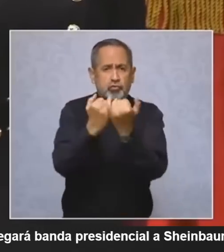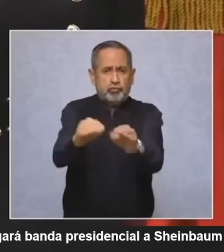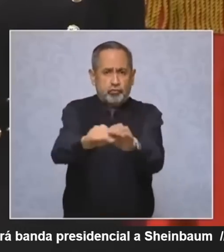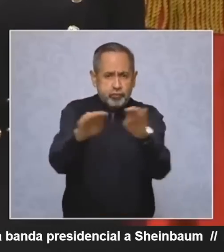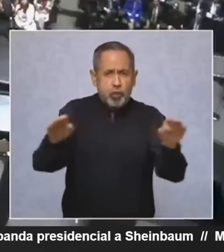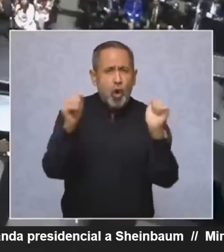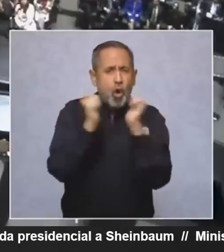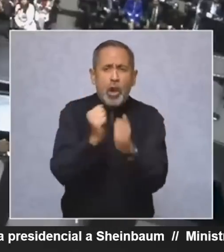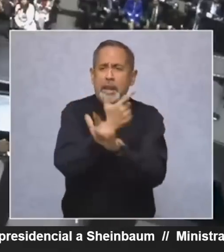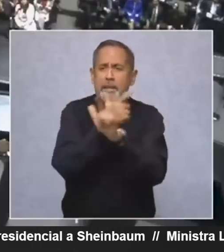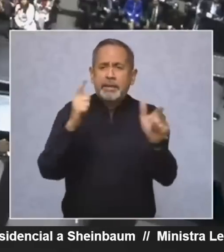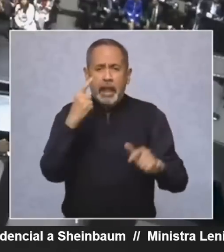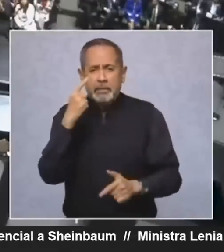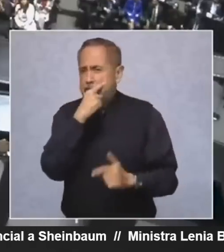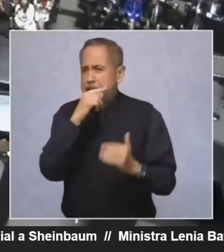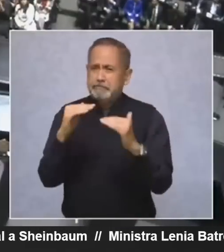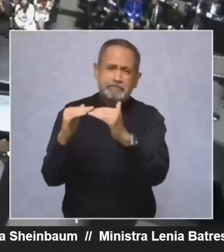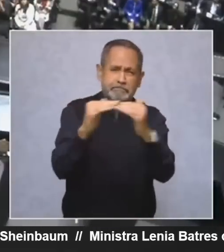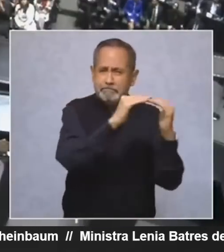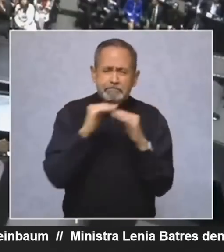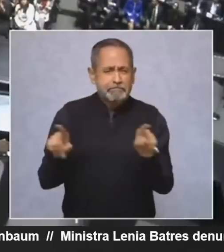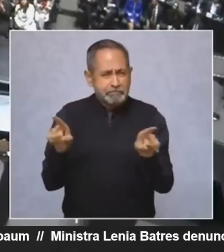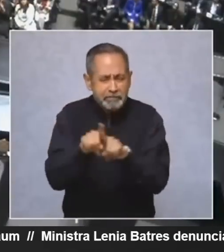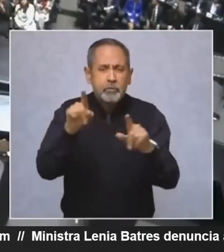libertad. 4.